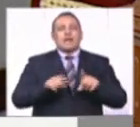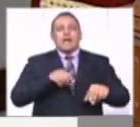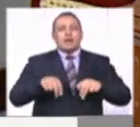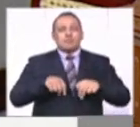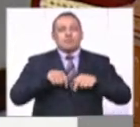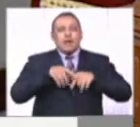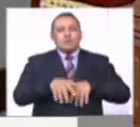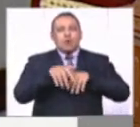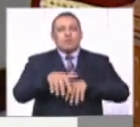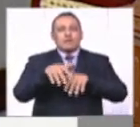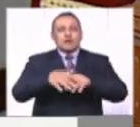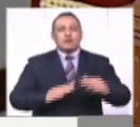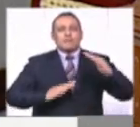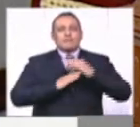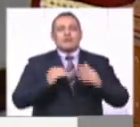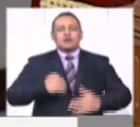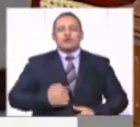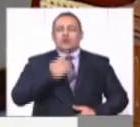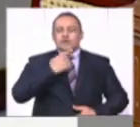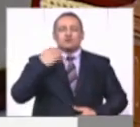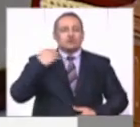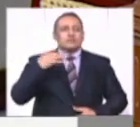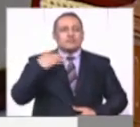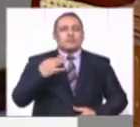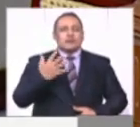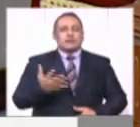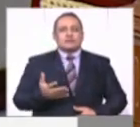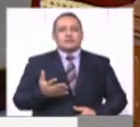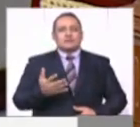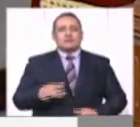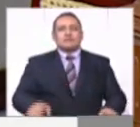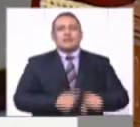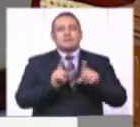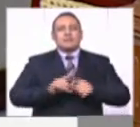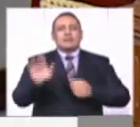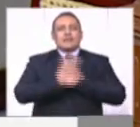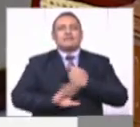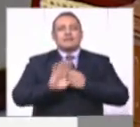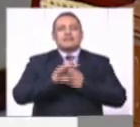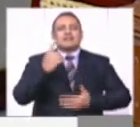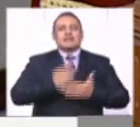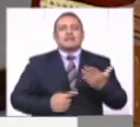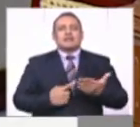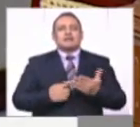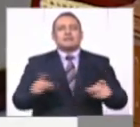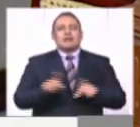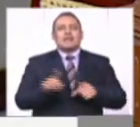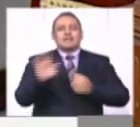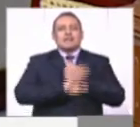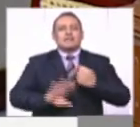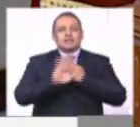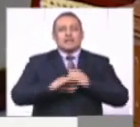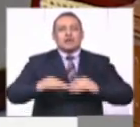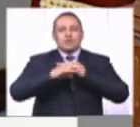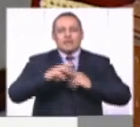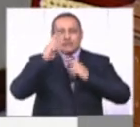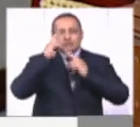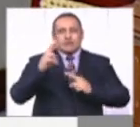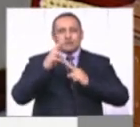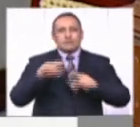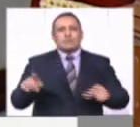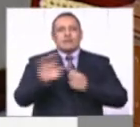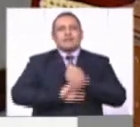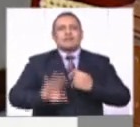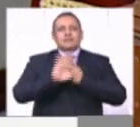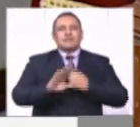pacíficamente y lo he dicho una y otra vez para defender Qué cosa para defender la democracia para